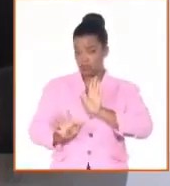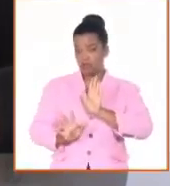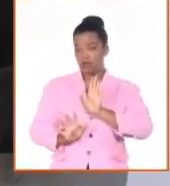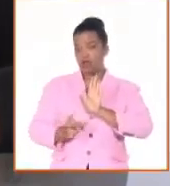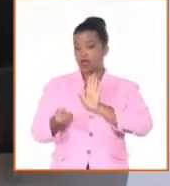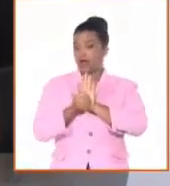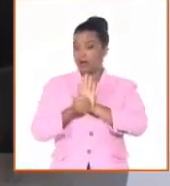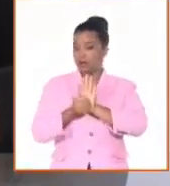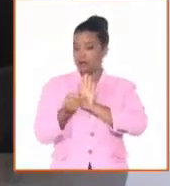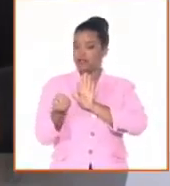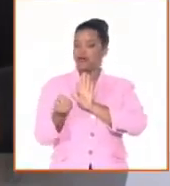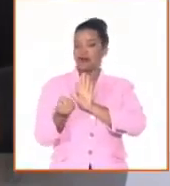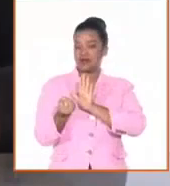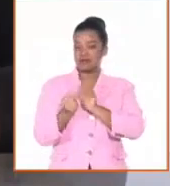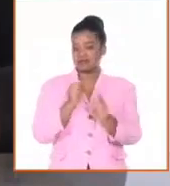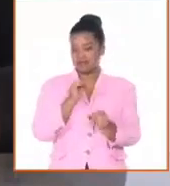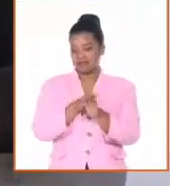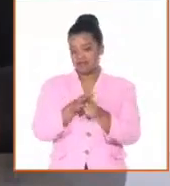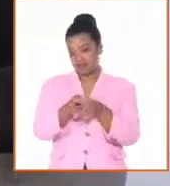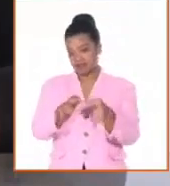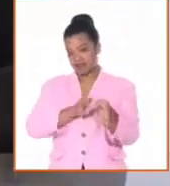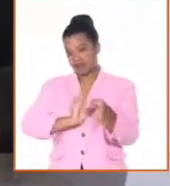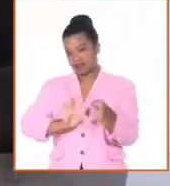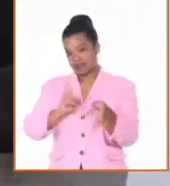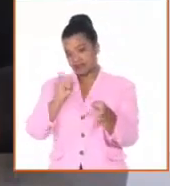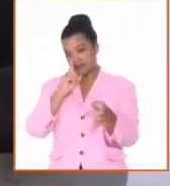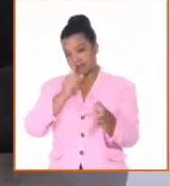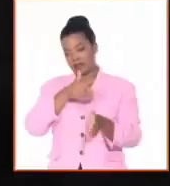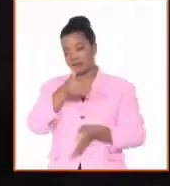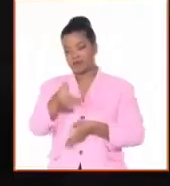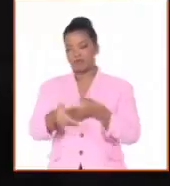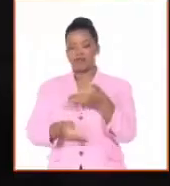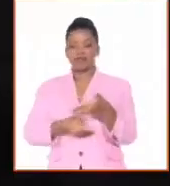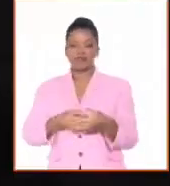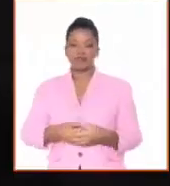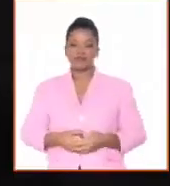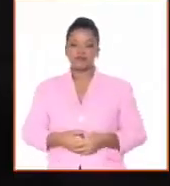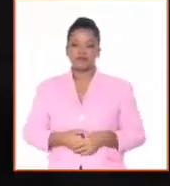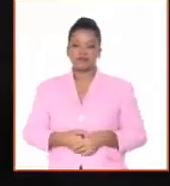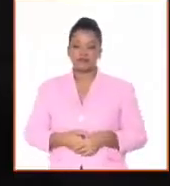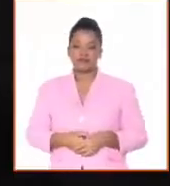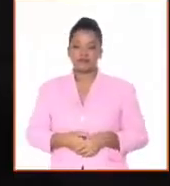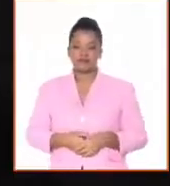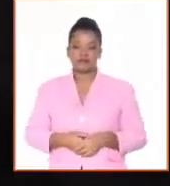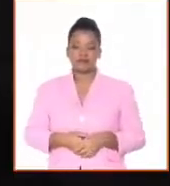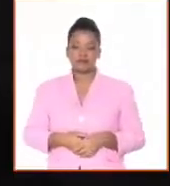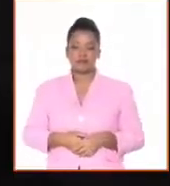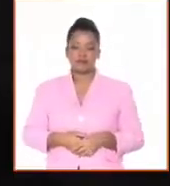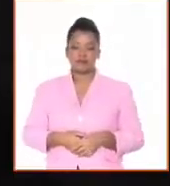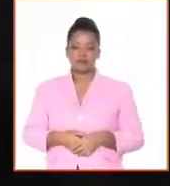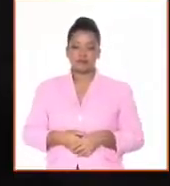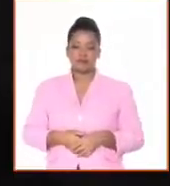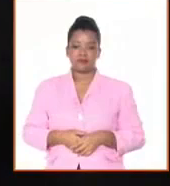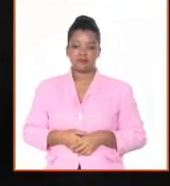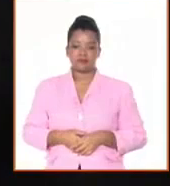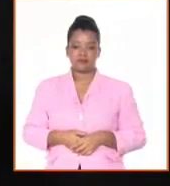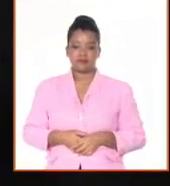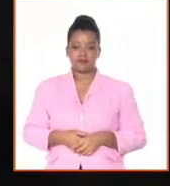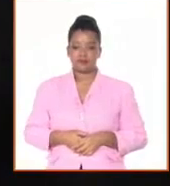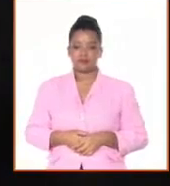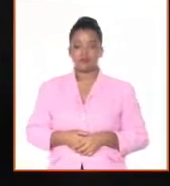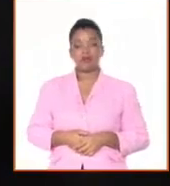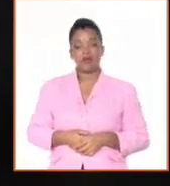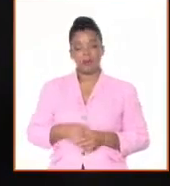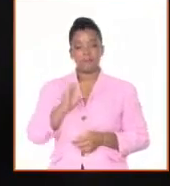su defecto y daría por terminado este proceso de la persona que eso registrar ese acto